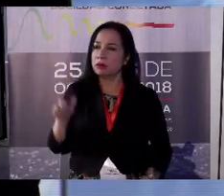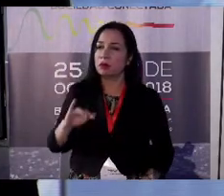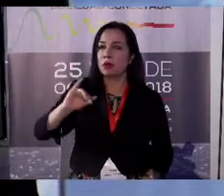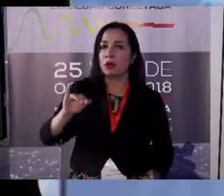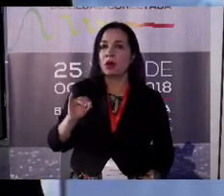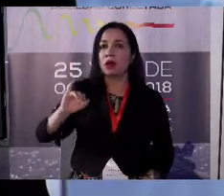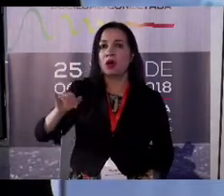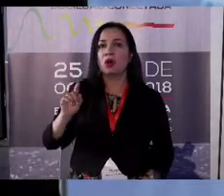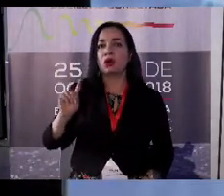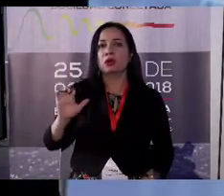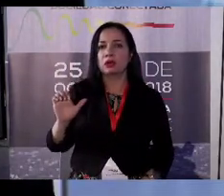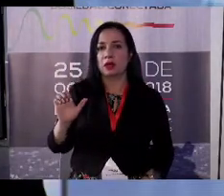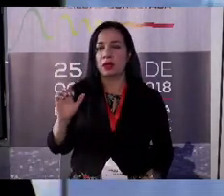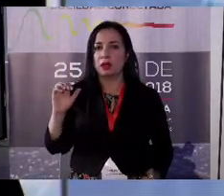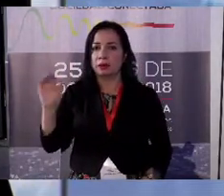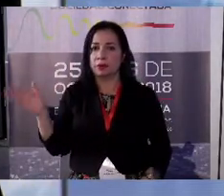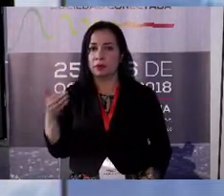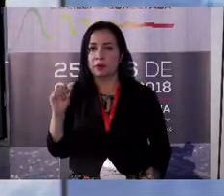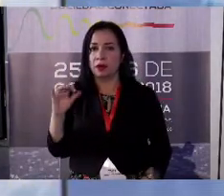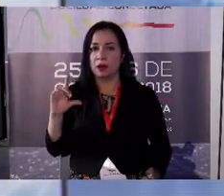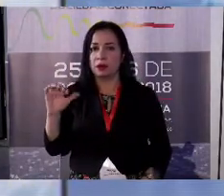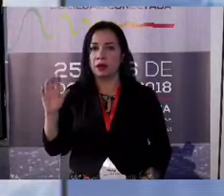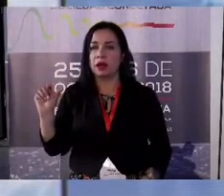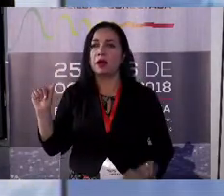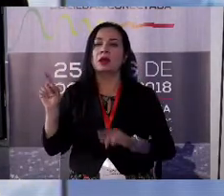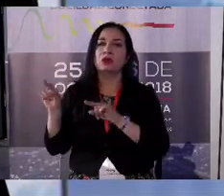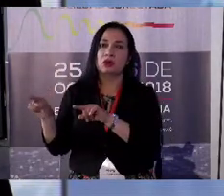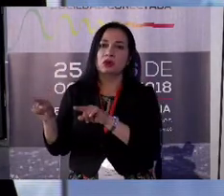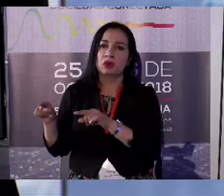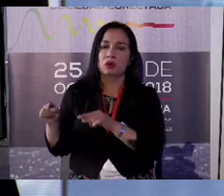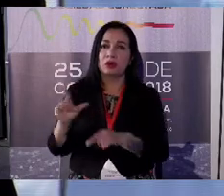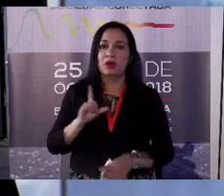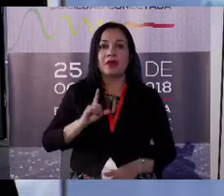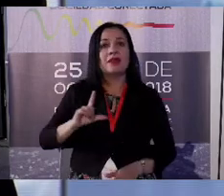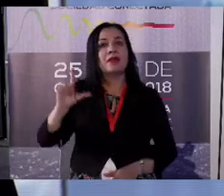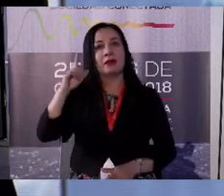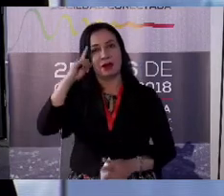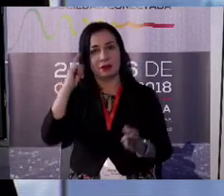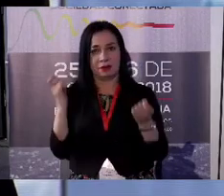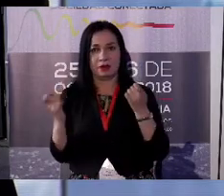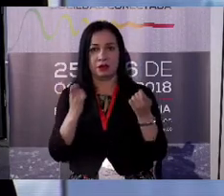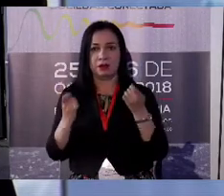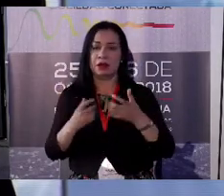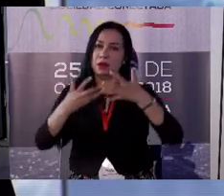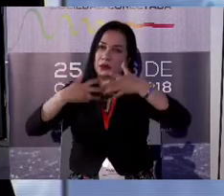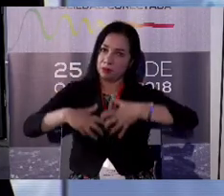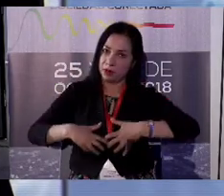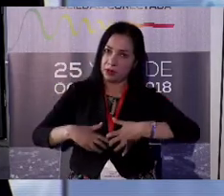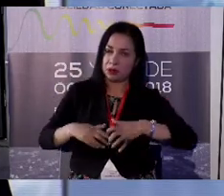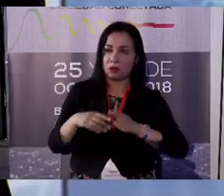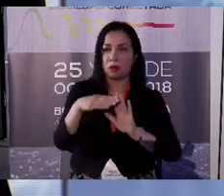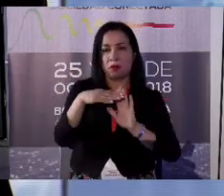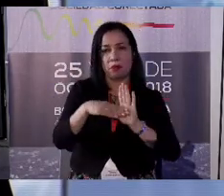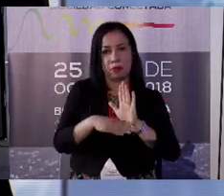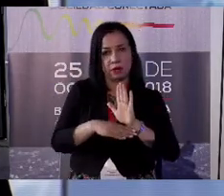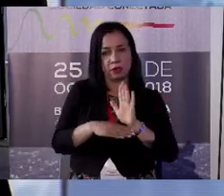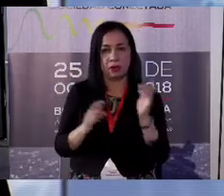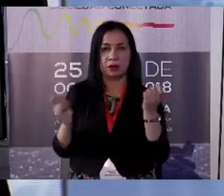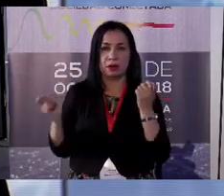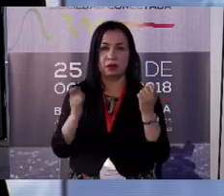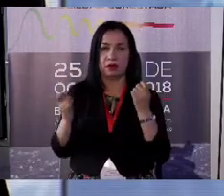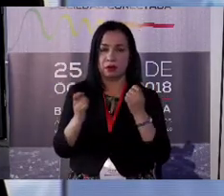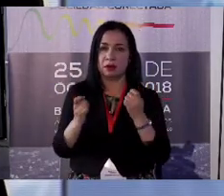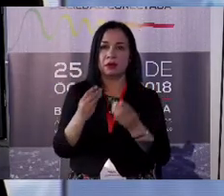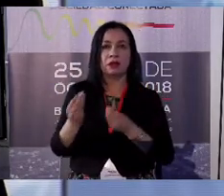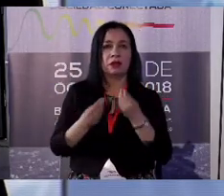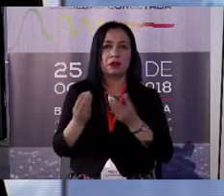Latina, y es responsable de liderar la estrategia de la empresa para promover políticas regulatorias orientadas a aumentar la adopción masiva de los